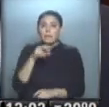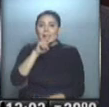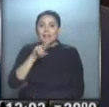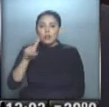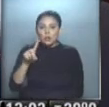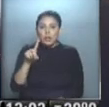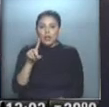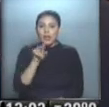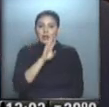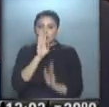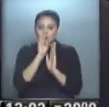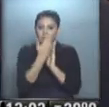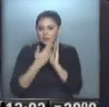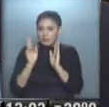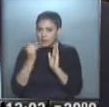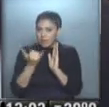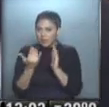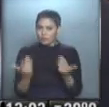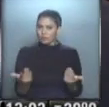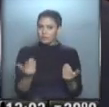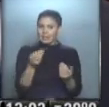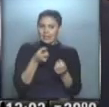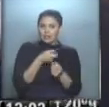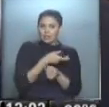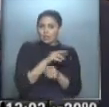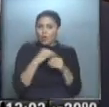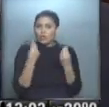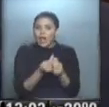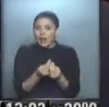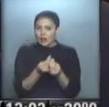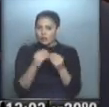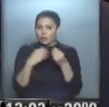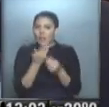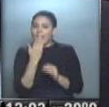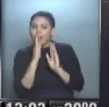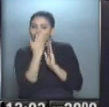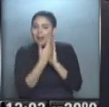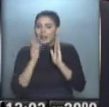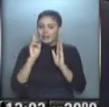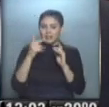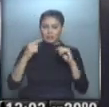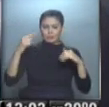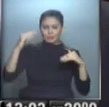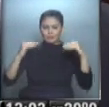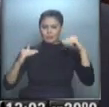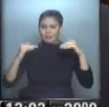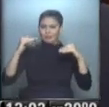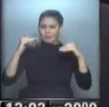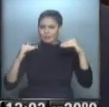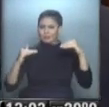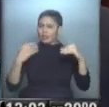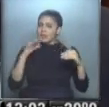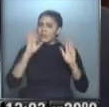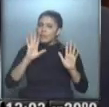21. Es decir, que el criterio de la cantidad de licencias que utiliza la contraparte no es muy equitativo, porque hay que